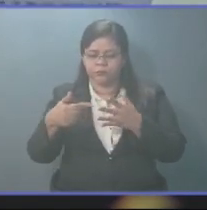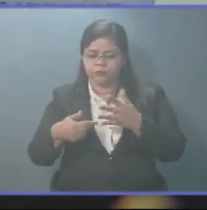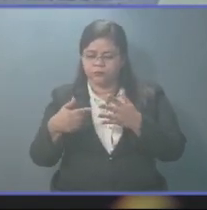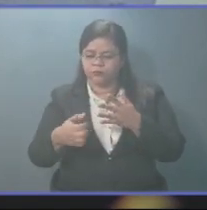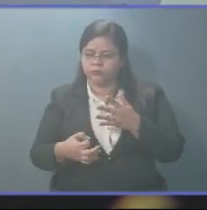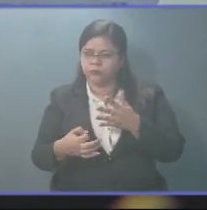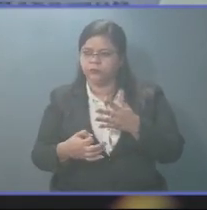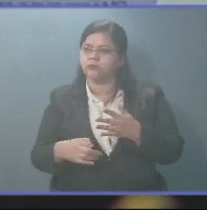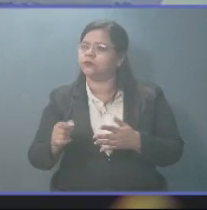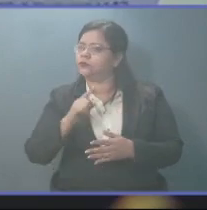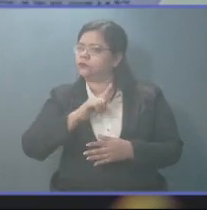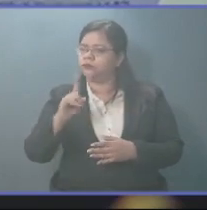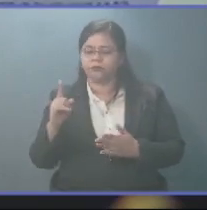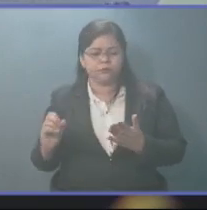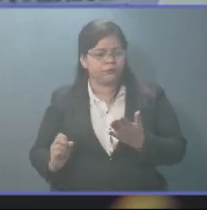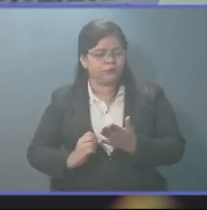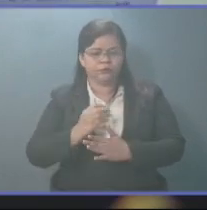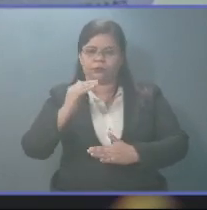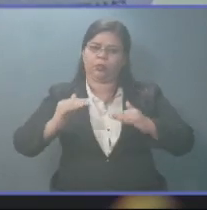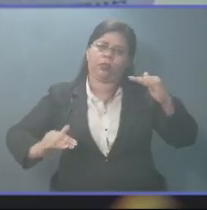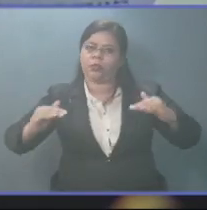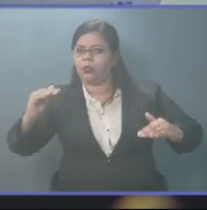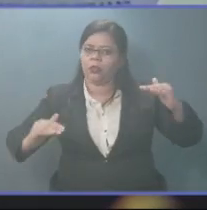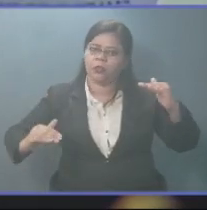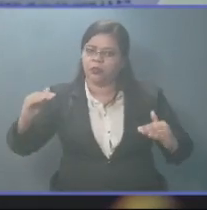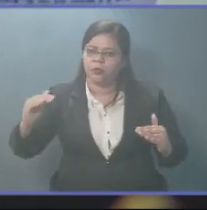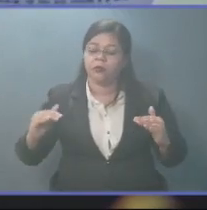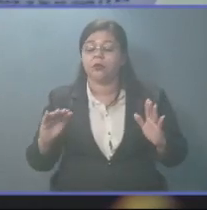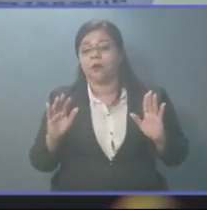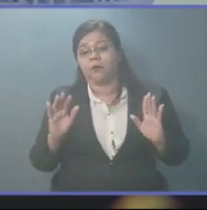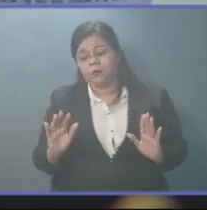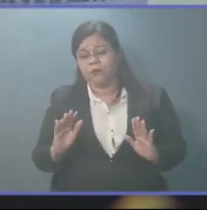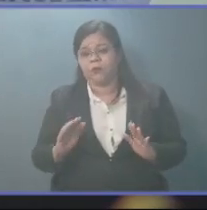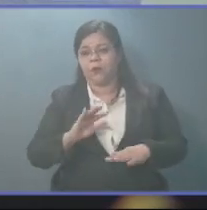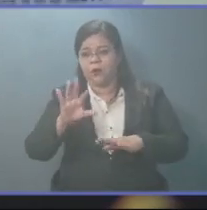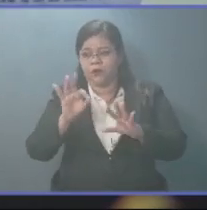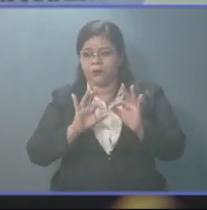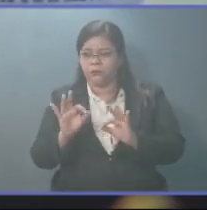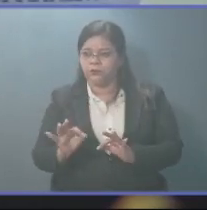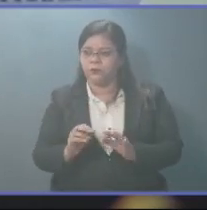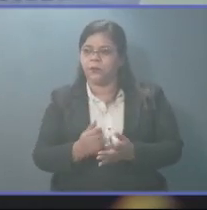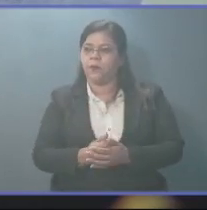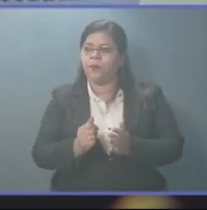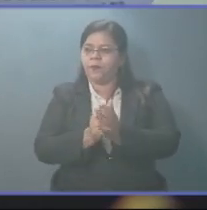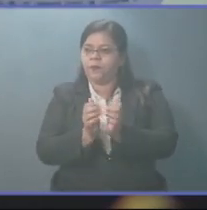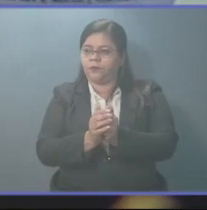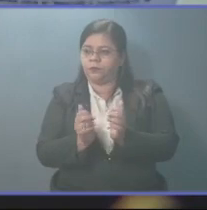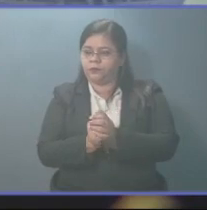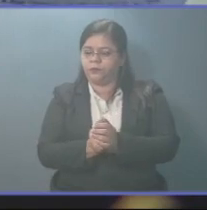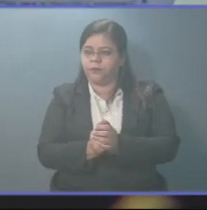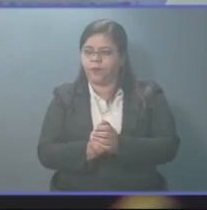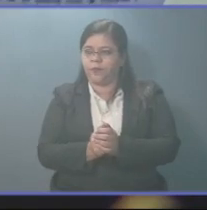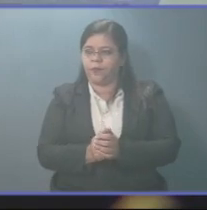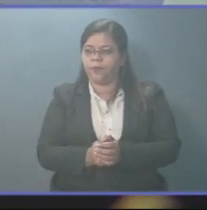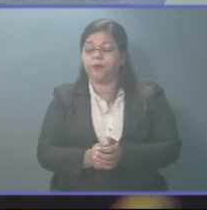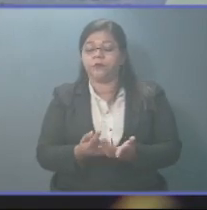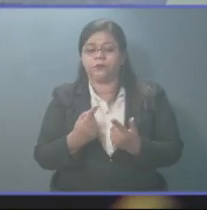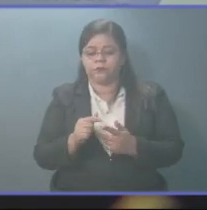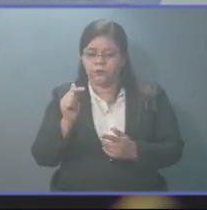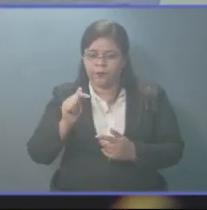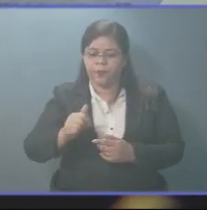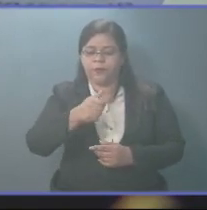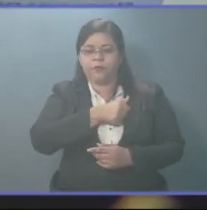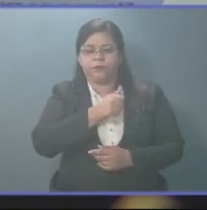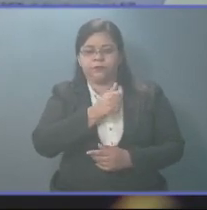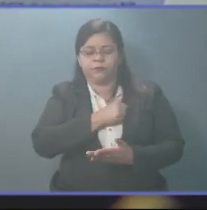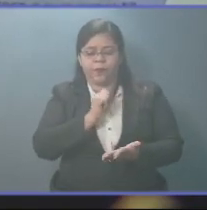no introduzcan nuevos desbalances o pasivos implícitos a cargo del Estado. y es el encargado